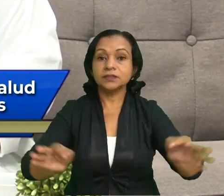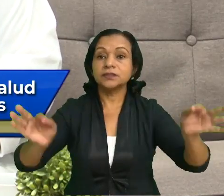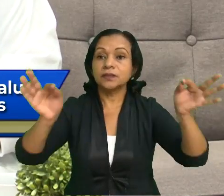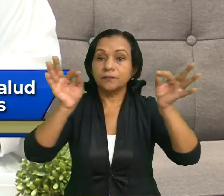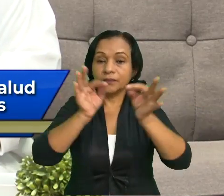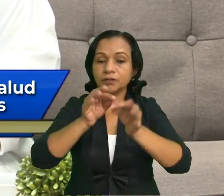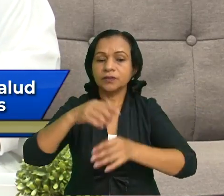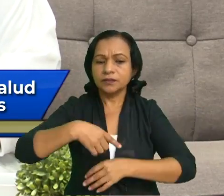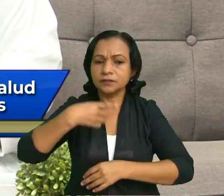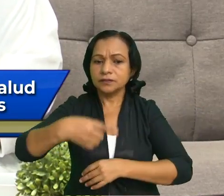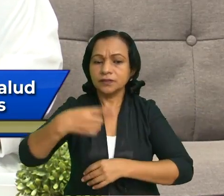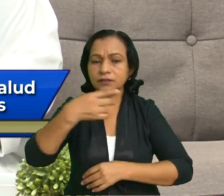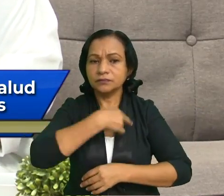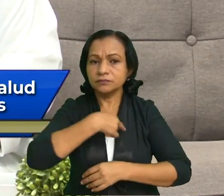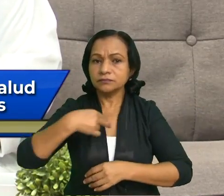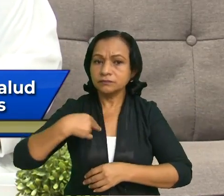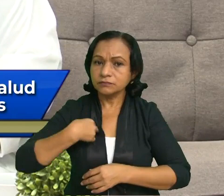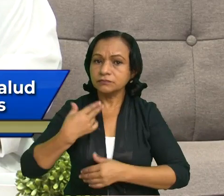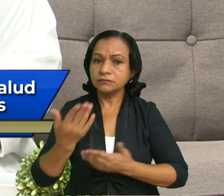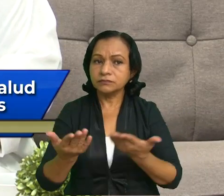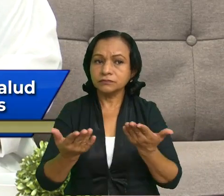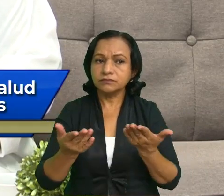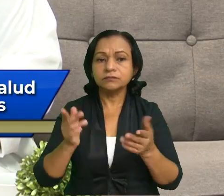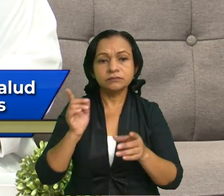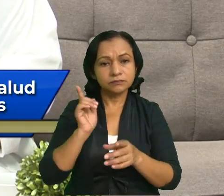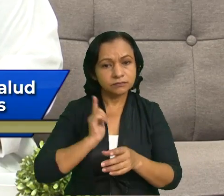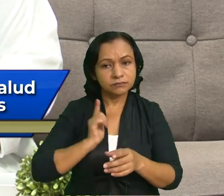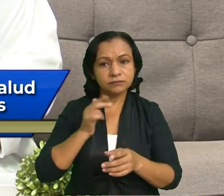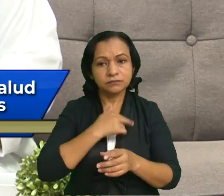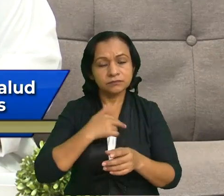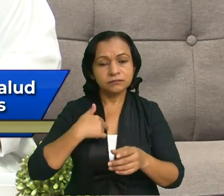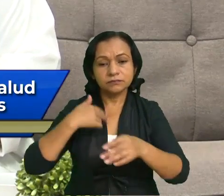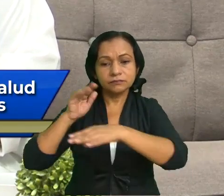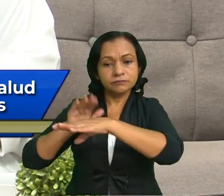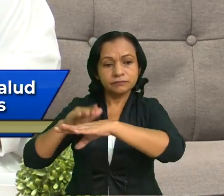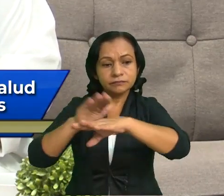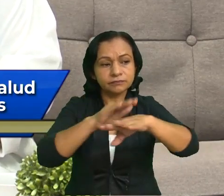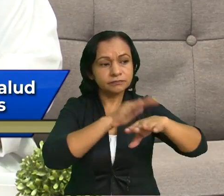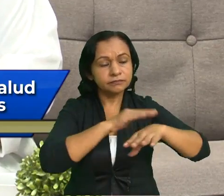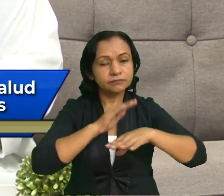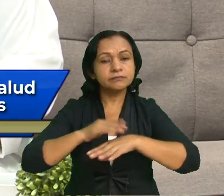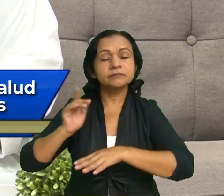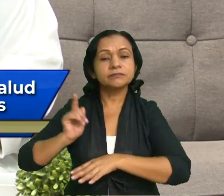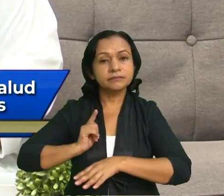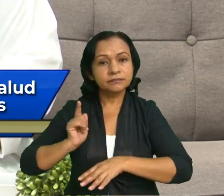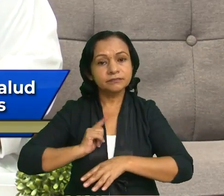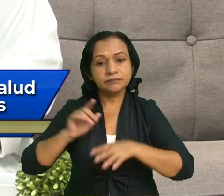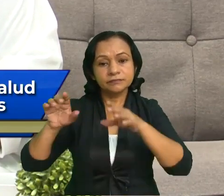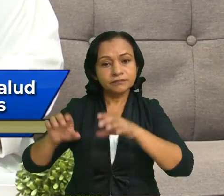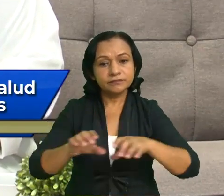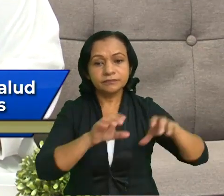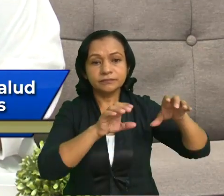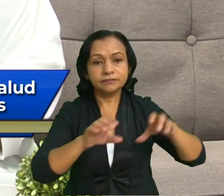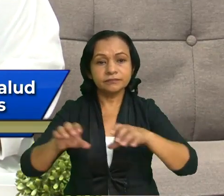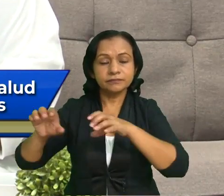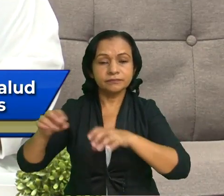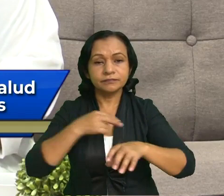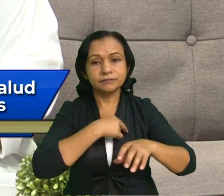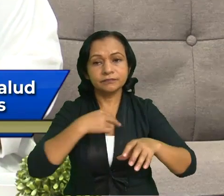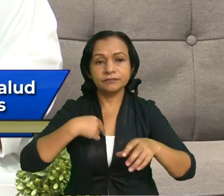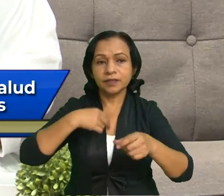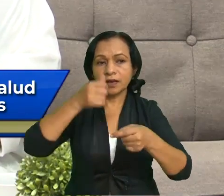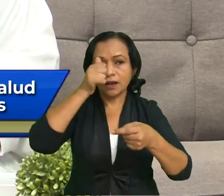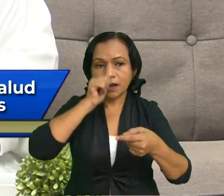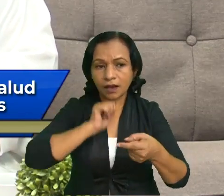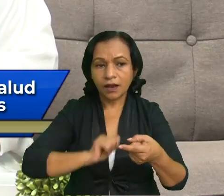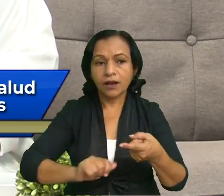hacéis diariamente y realmente también tenéis que dar las orientaciones para que se cumplan esas acciones adecuado el agua